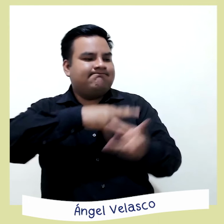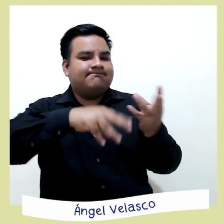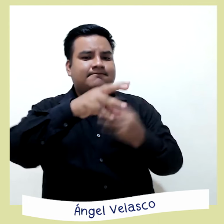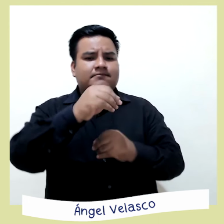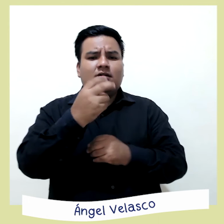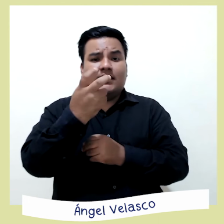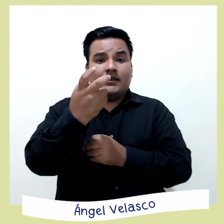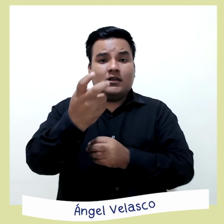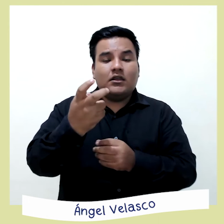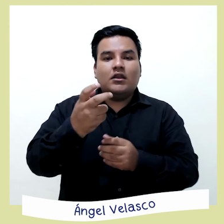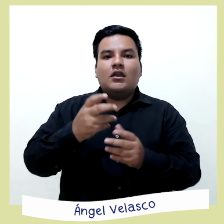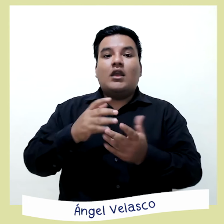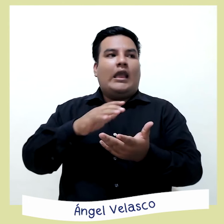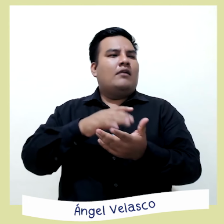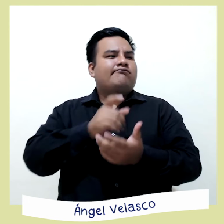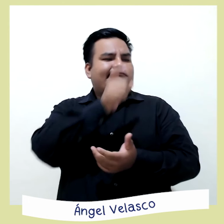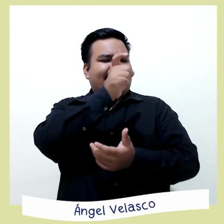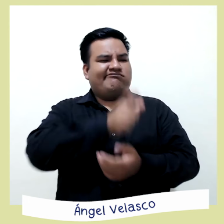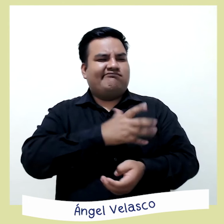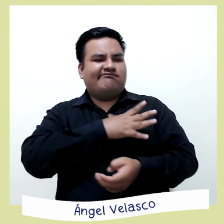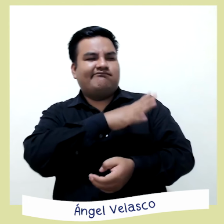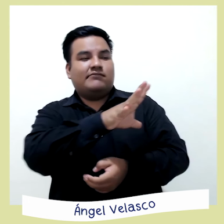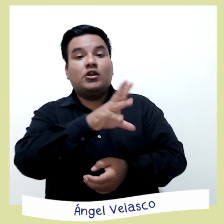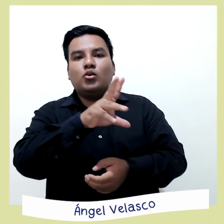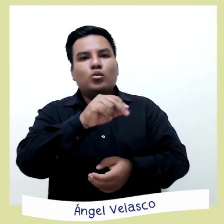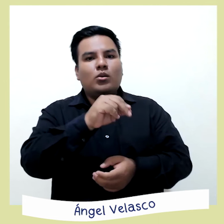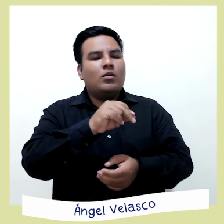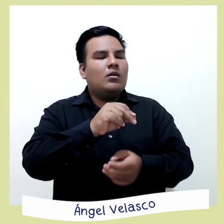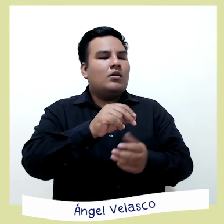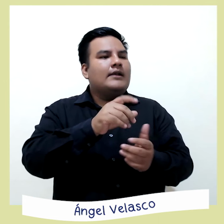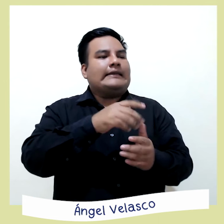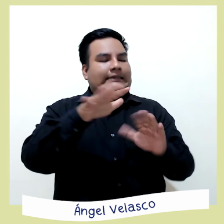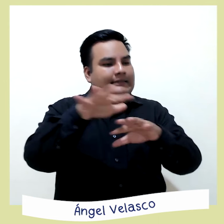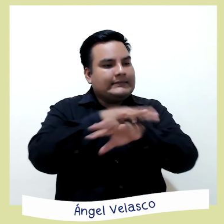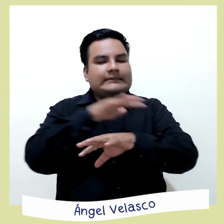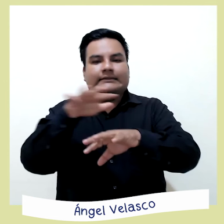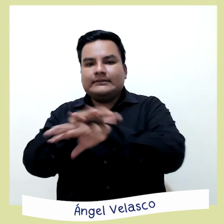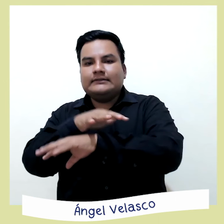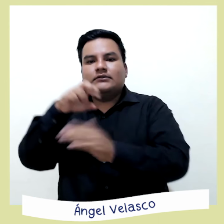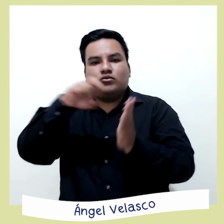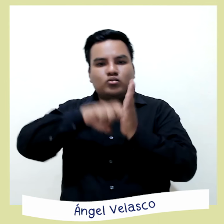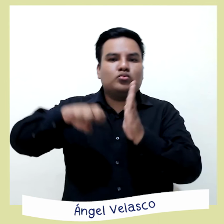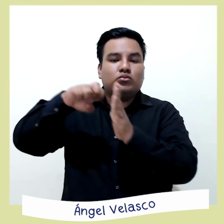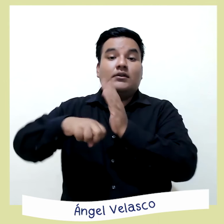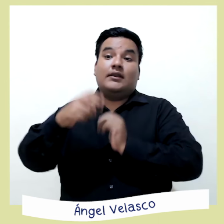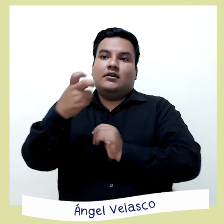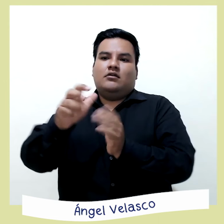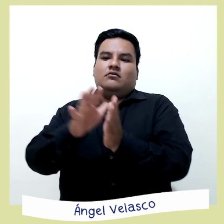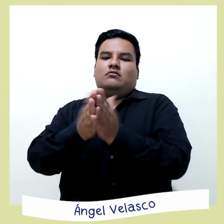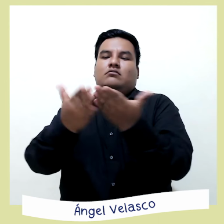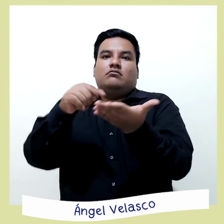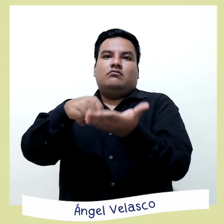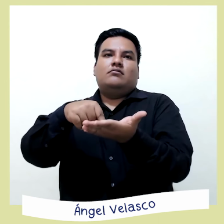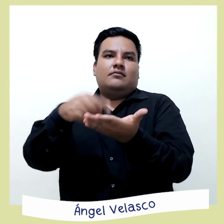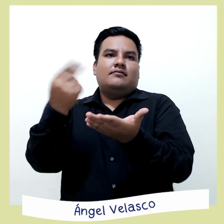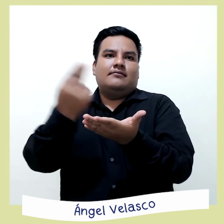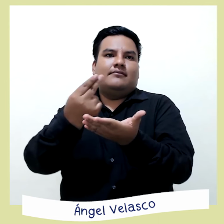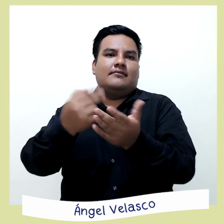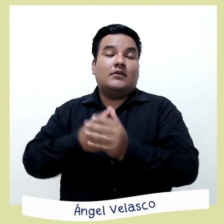la educación basada en mejorar la empatía, disipar las ideas erróneas, abatir los estereotipos